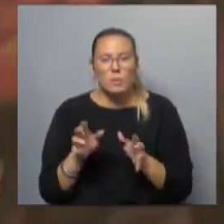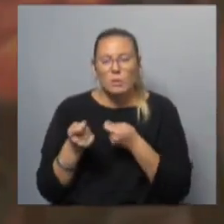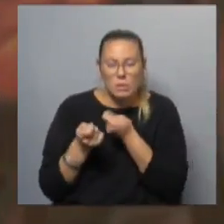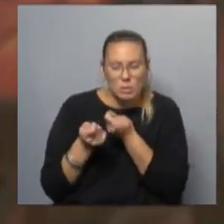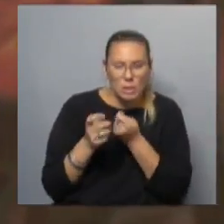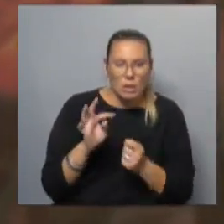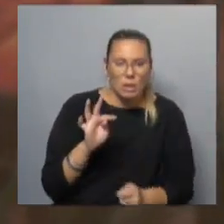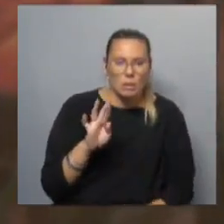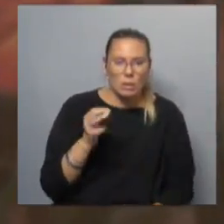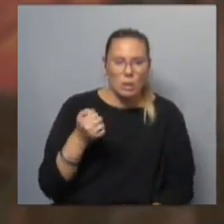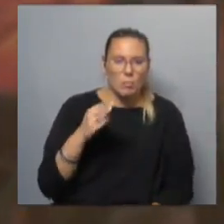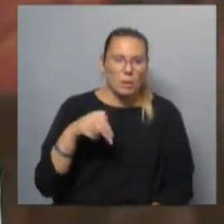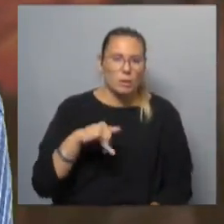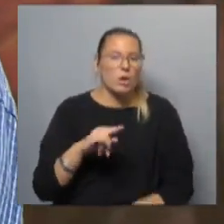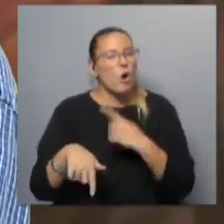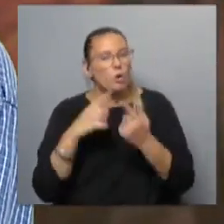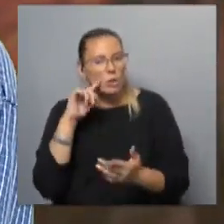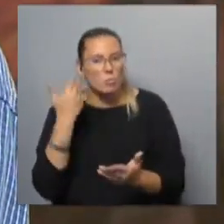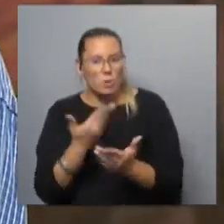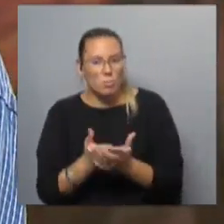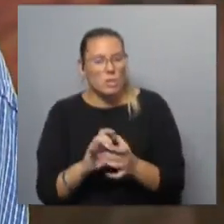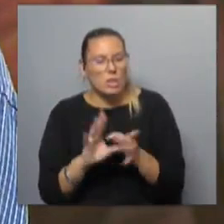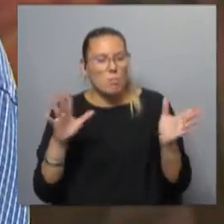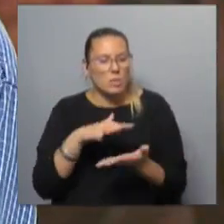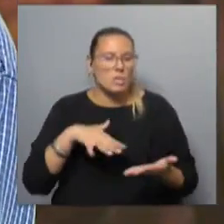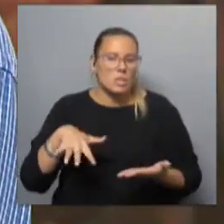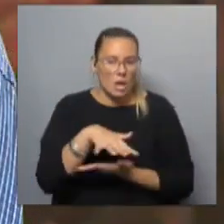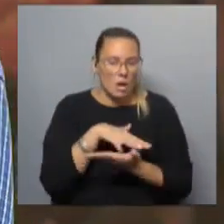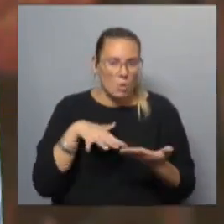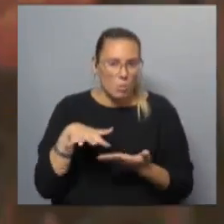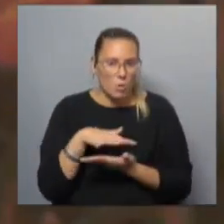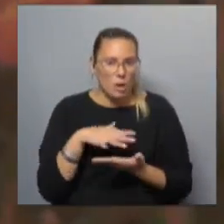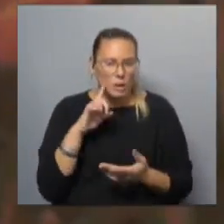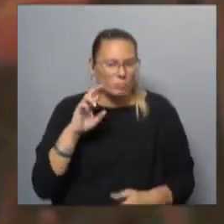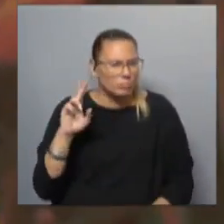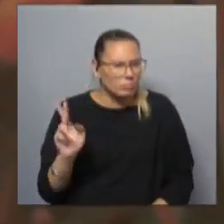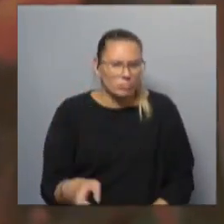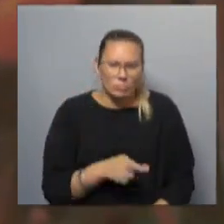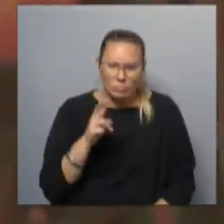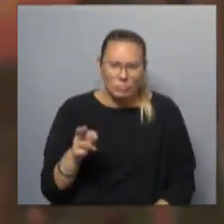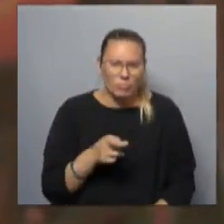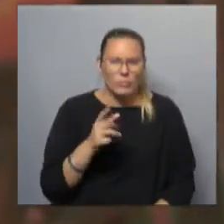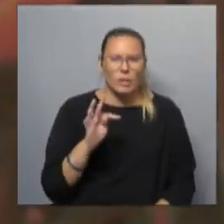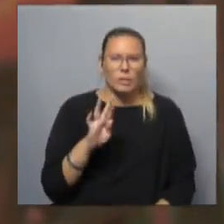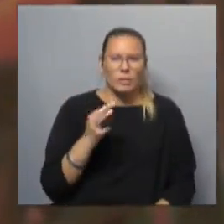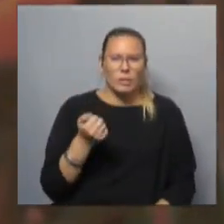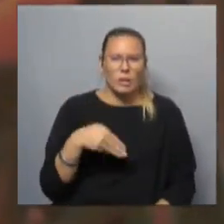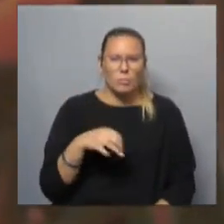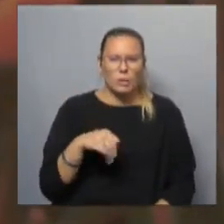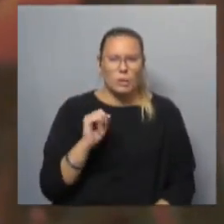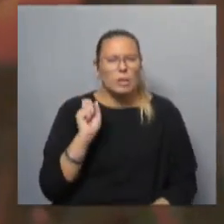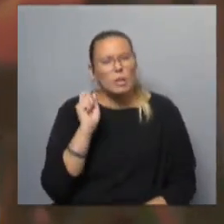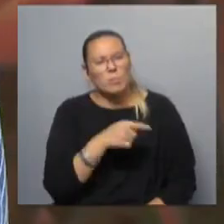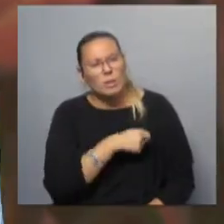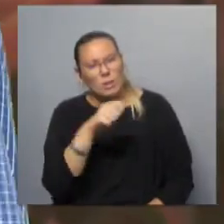Trapani otra propuesta, que fue la independencia del territorio. Que era tan extraña que Trapani le escribía regularmente a La Valleja